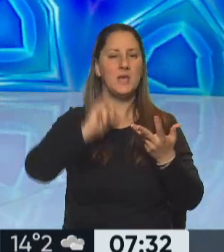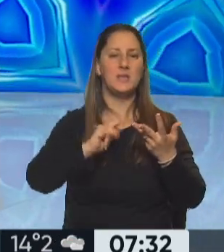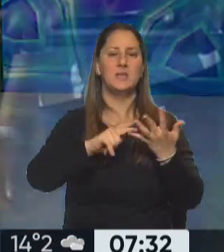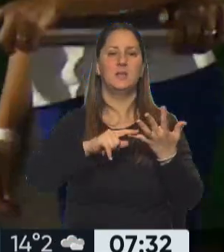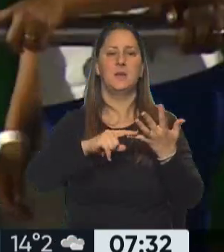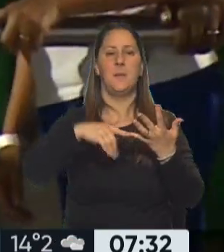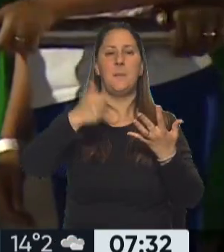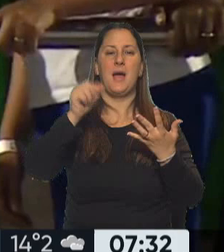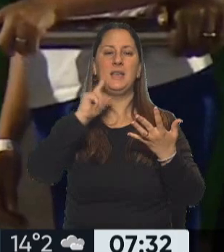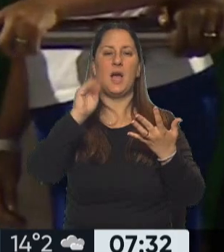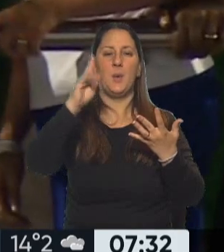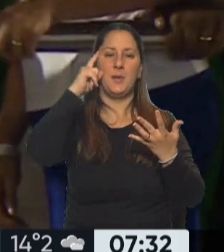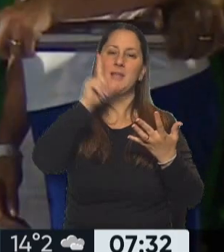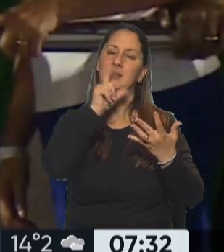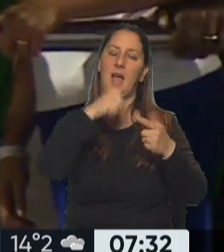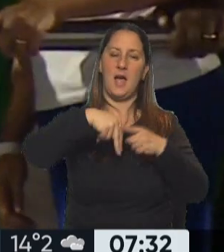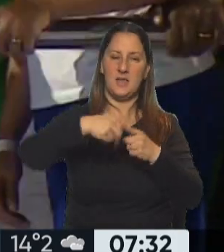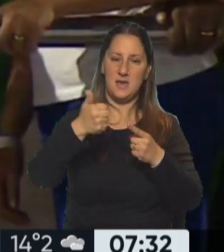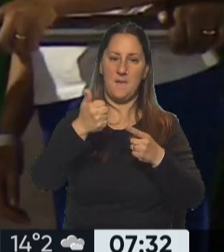pop María Bethania,